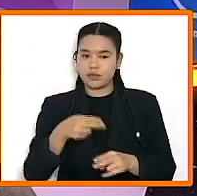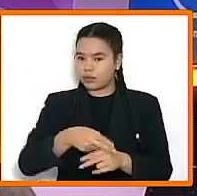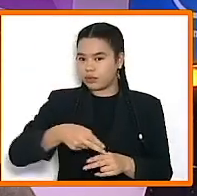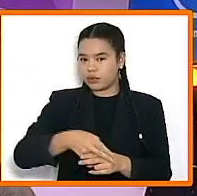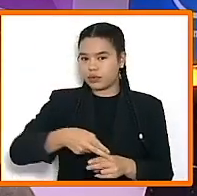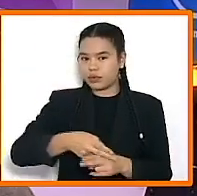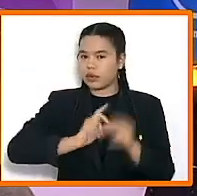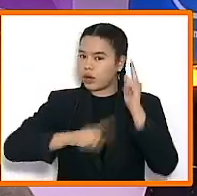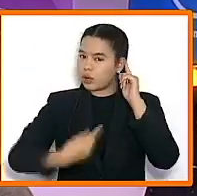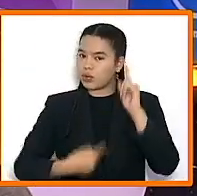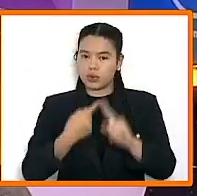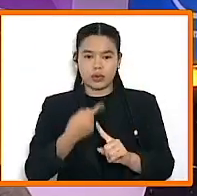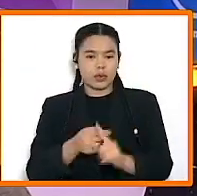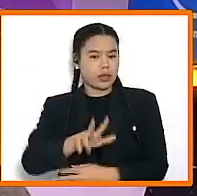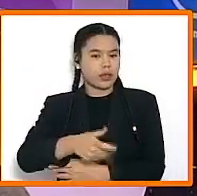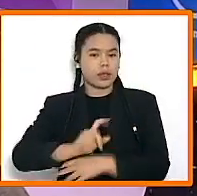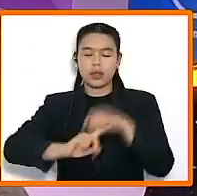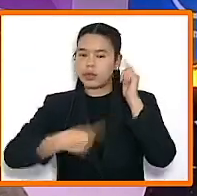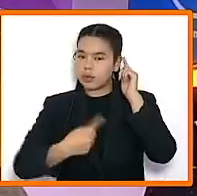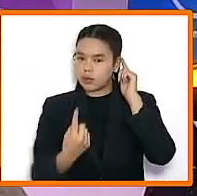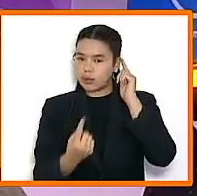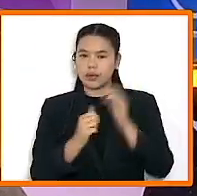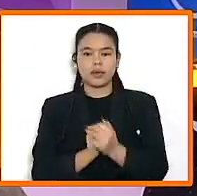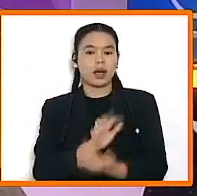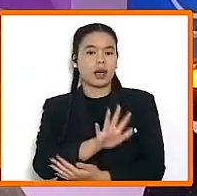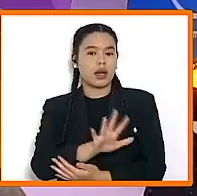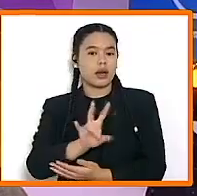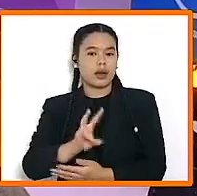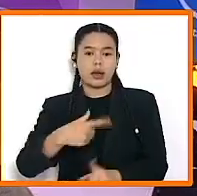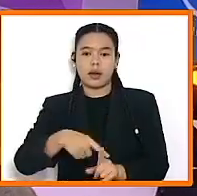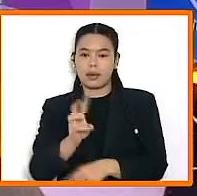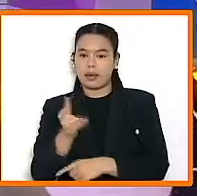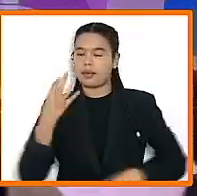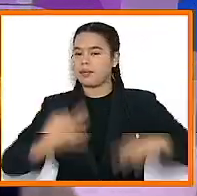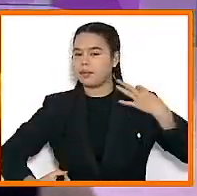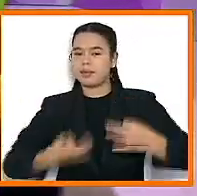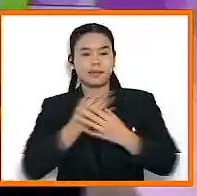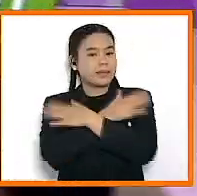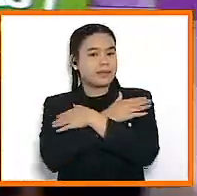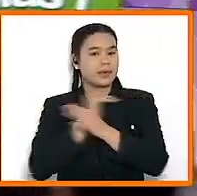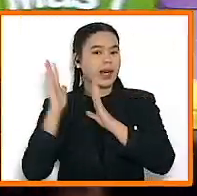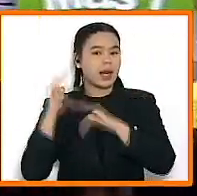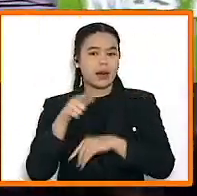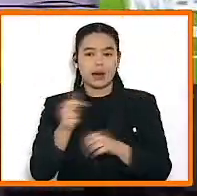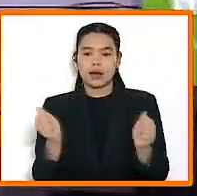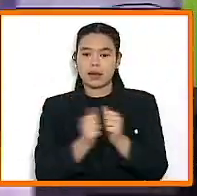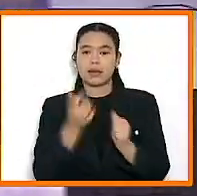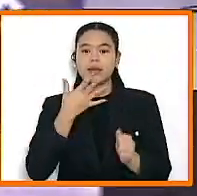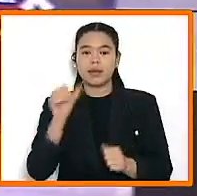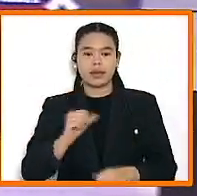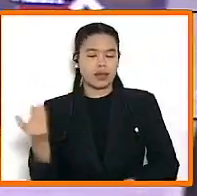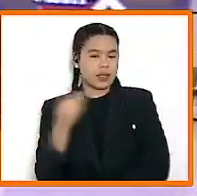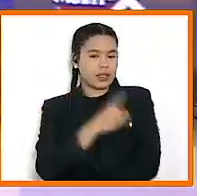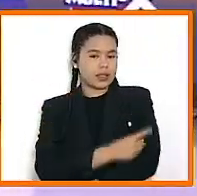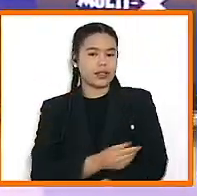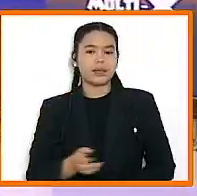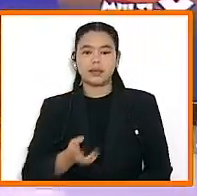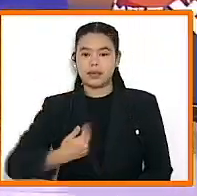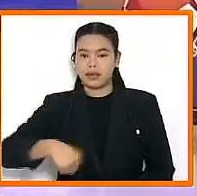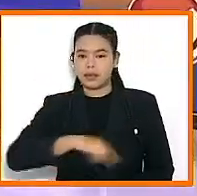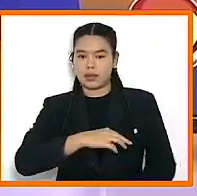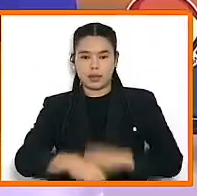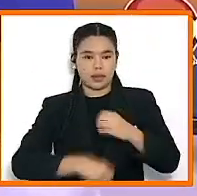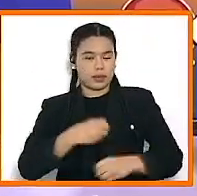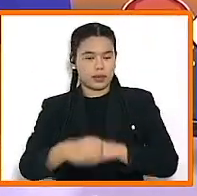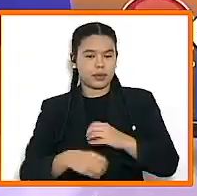X, 3X y para más 1, 57 más 6. Muchas felicidades. Esperamos que la suerte te haya acompañado el día de hoy en cada uno de